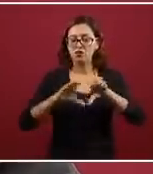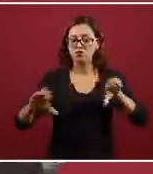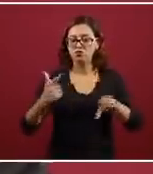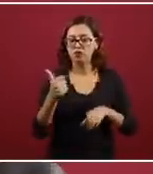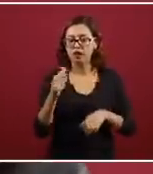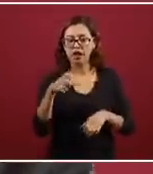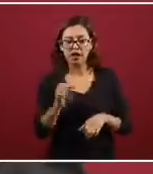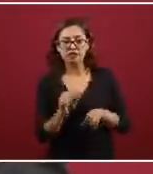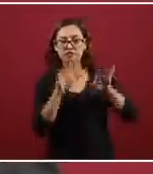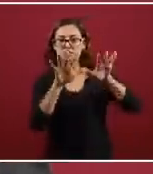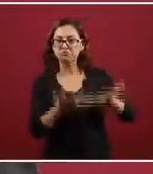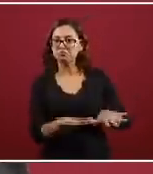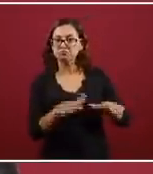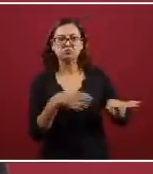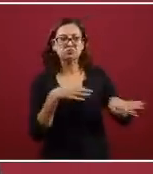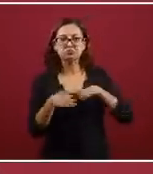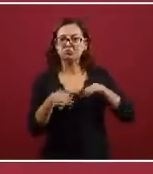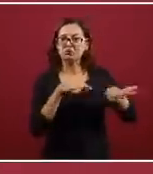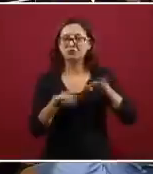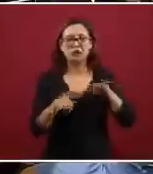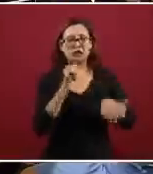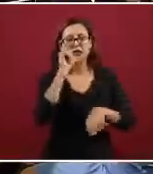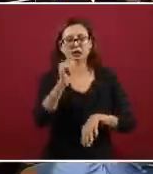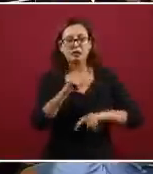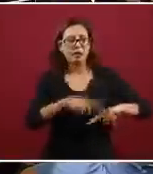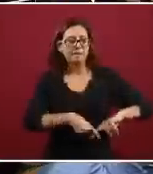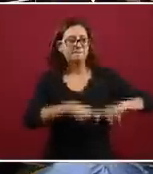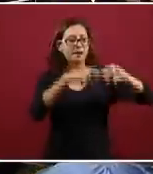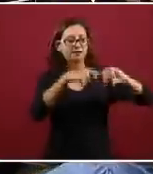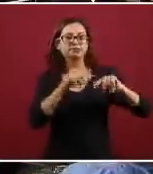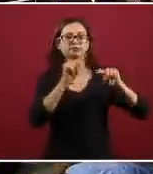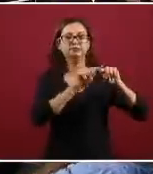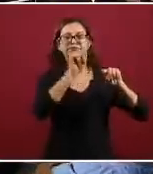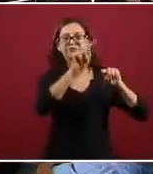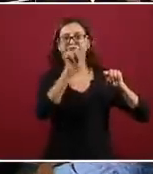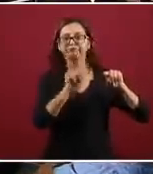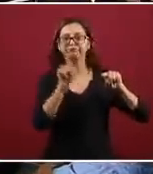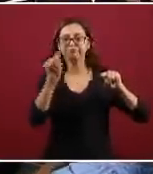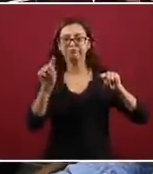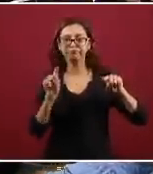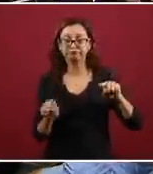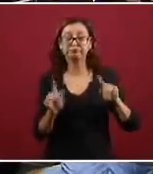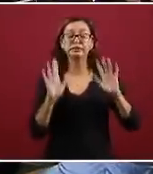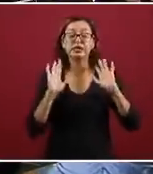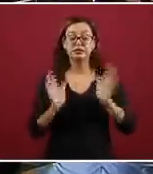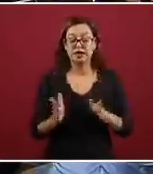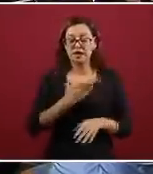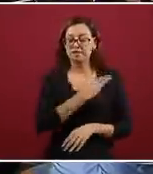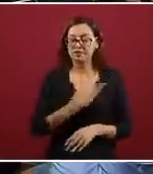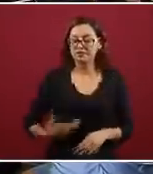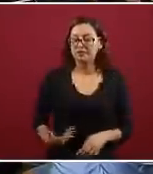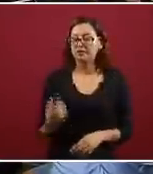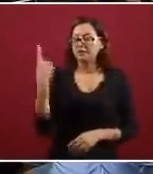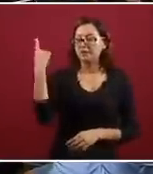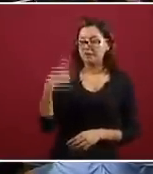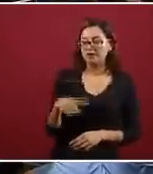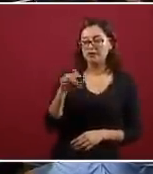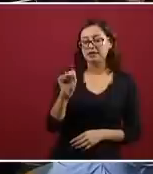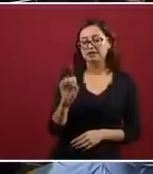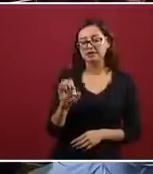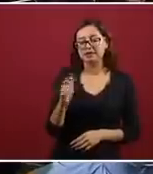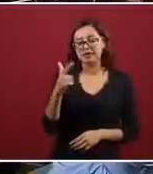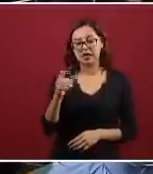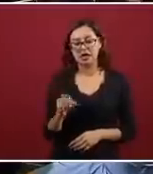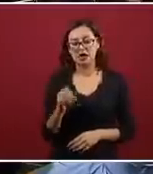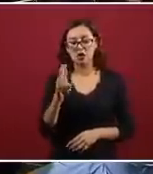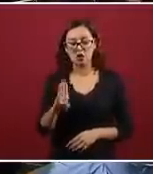por diferentes razones en diferentes partes de la República. El presidente ha ordenado a la Secretaría de Gobernación, que, con la